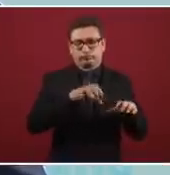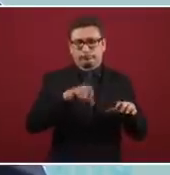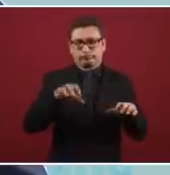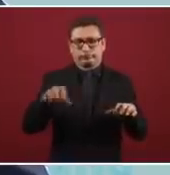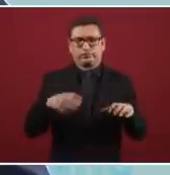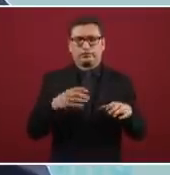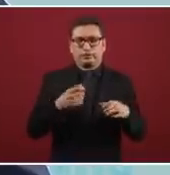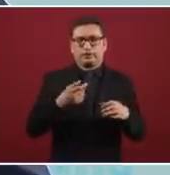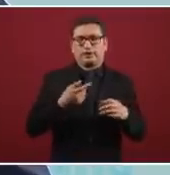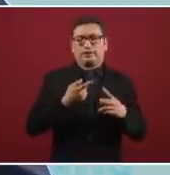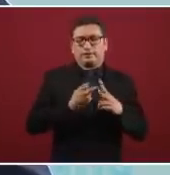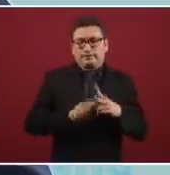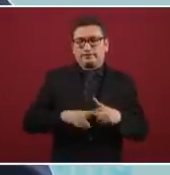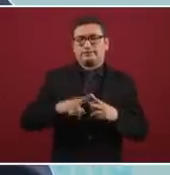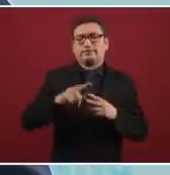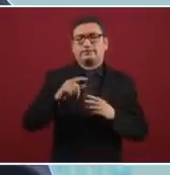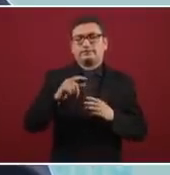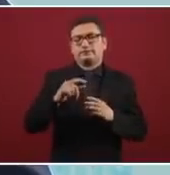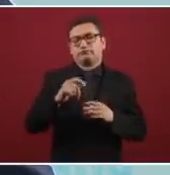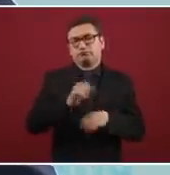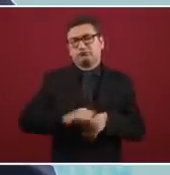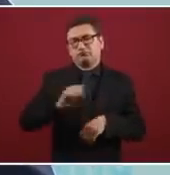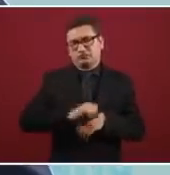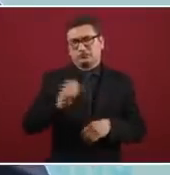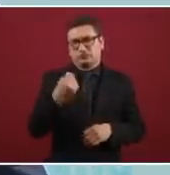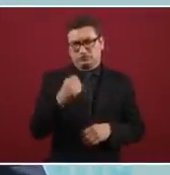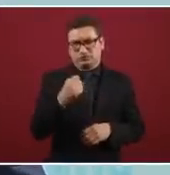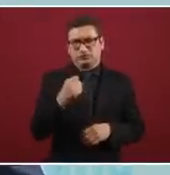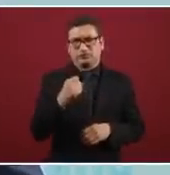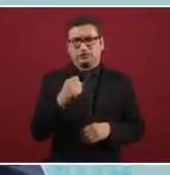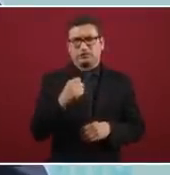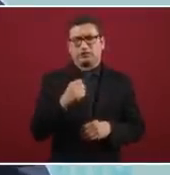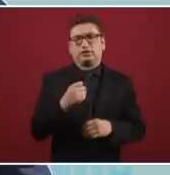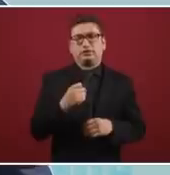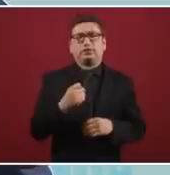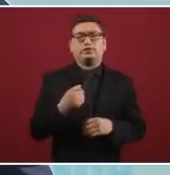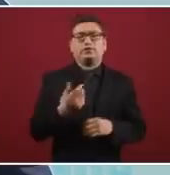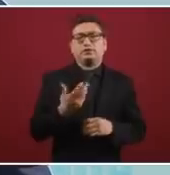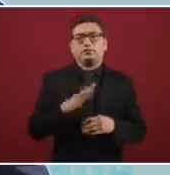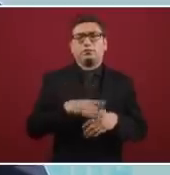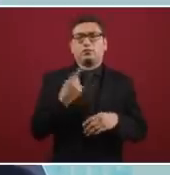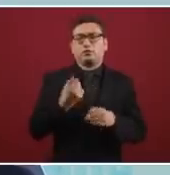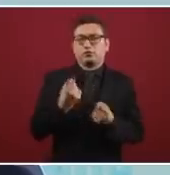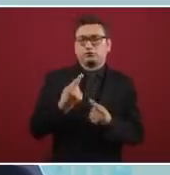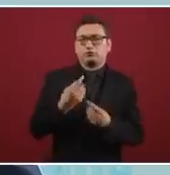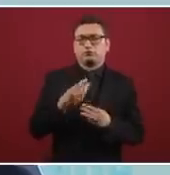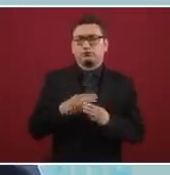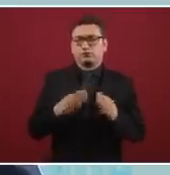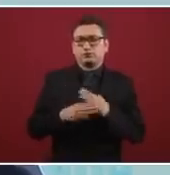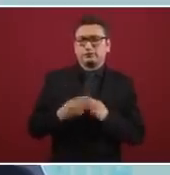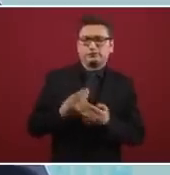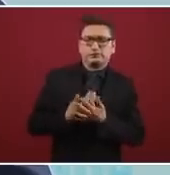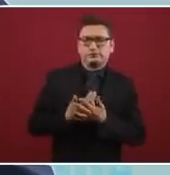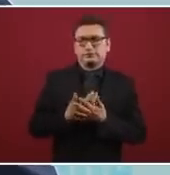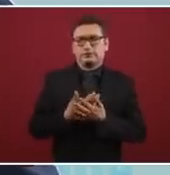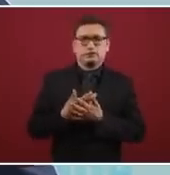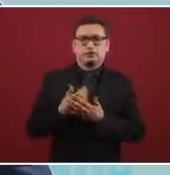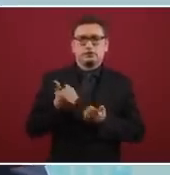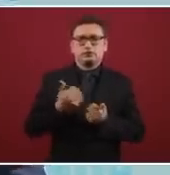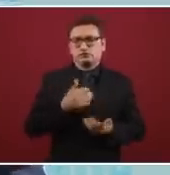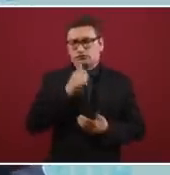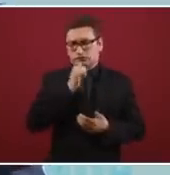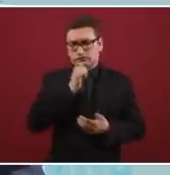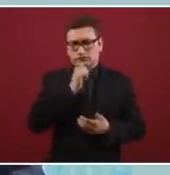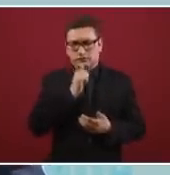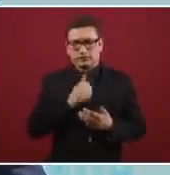primeras semanas de septiembre porque estábamos esperando algún refaccionamiento que no había llegado